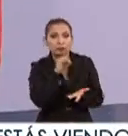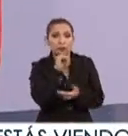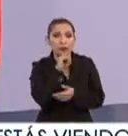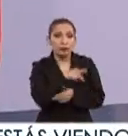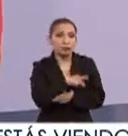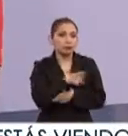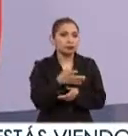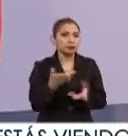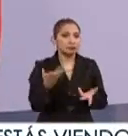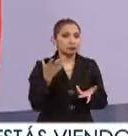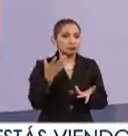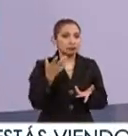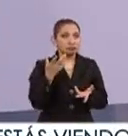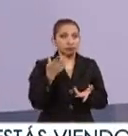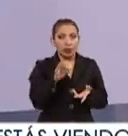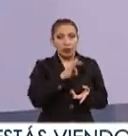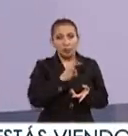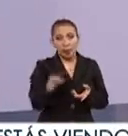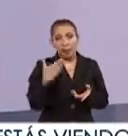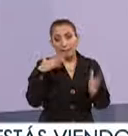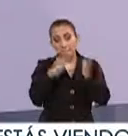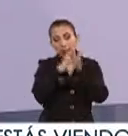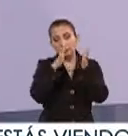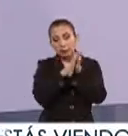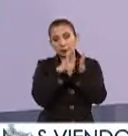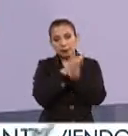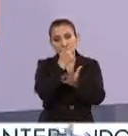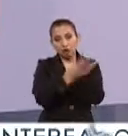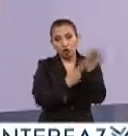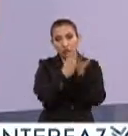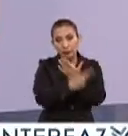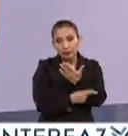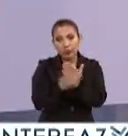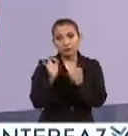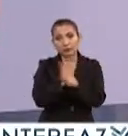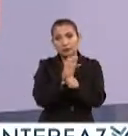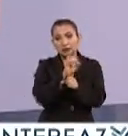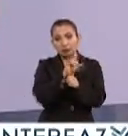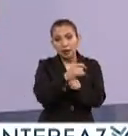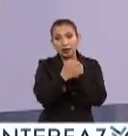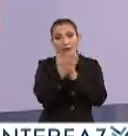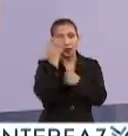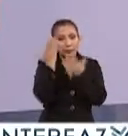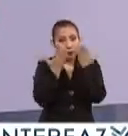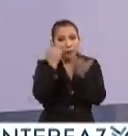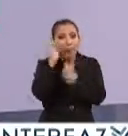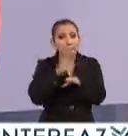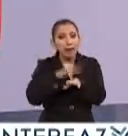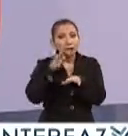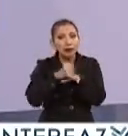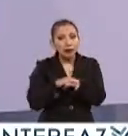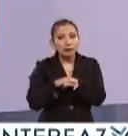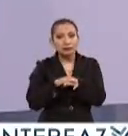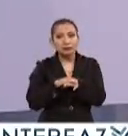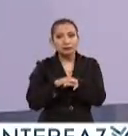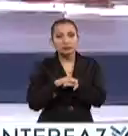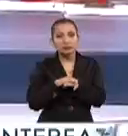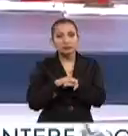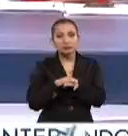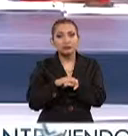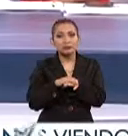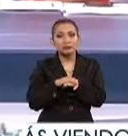también pueda participar de estos programas de protección civil, de esta educación, para que cada vez les lleguen